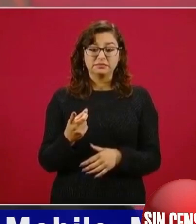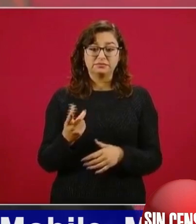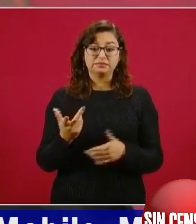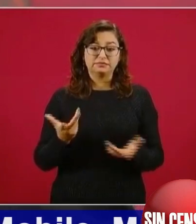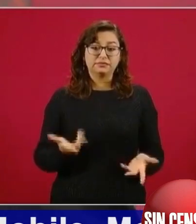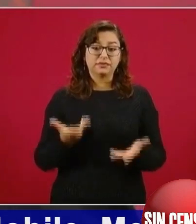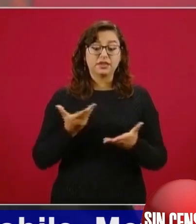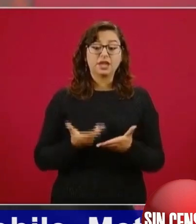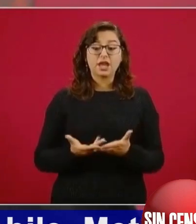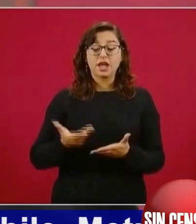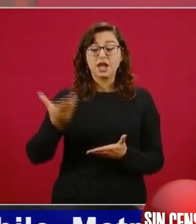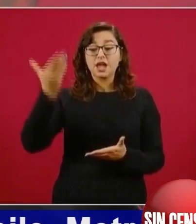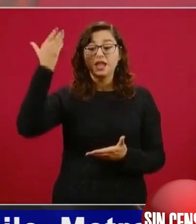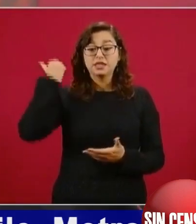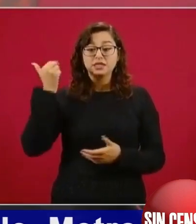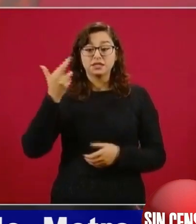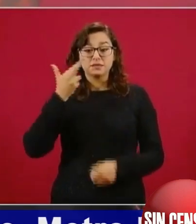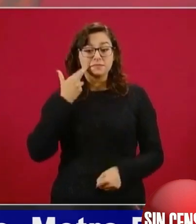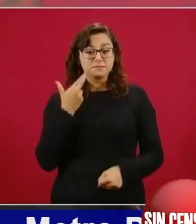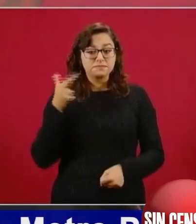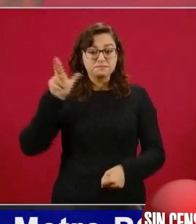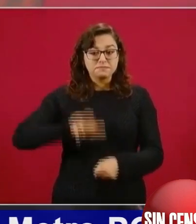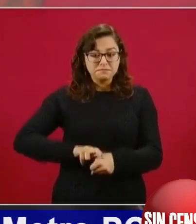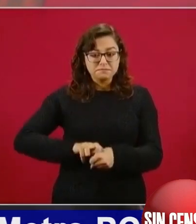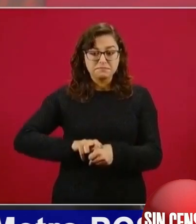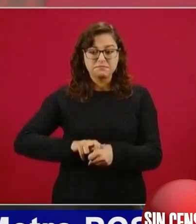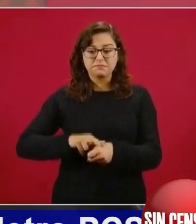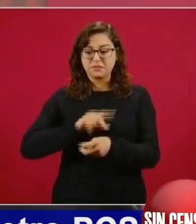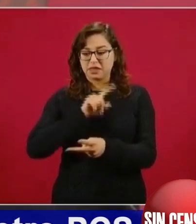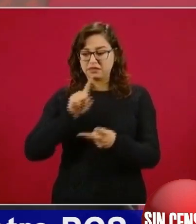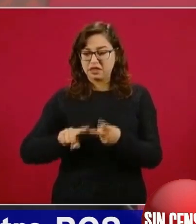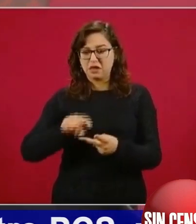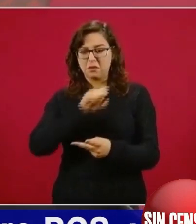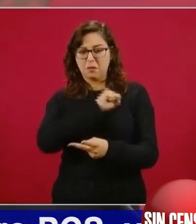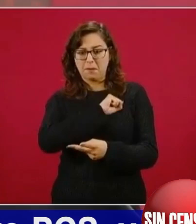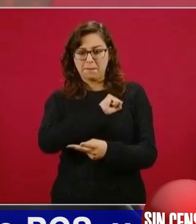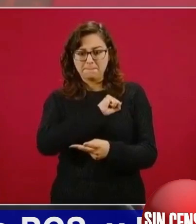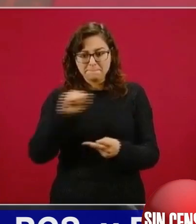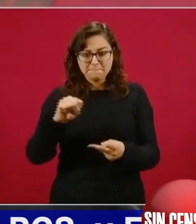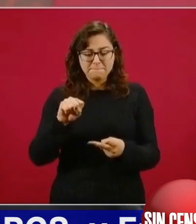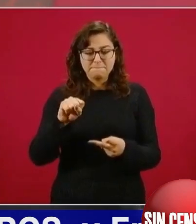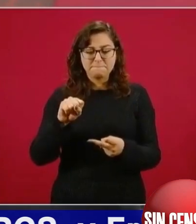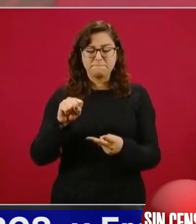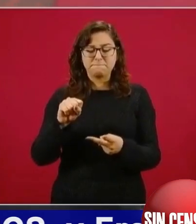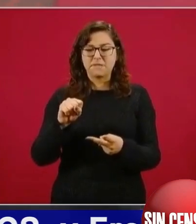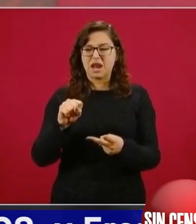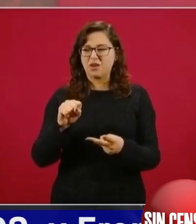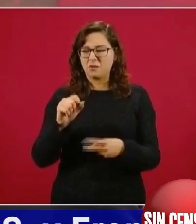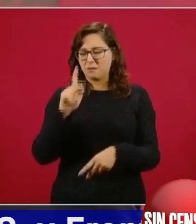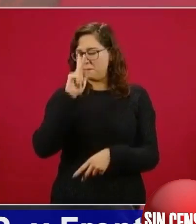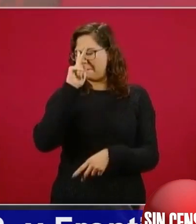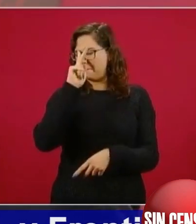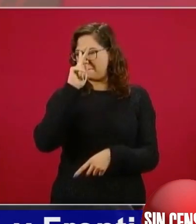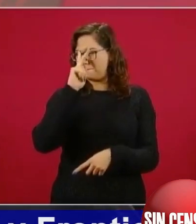los ladrones, los bandidos más